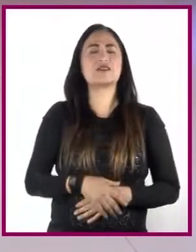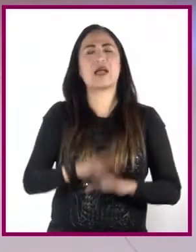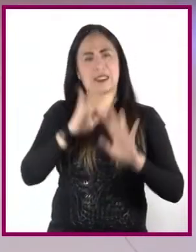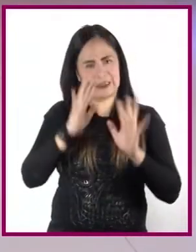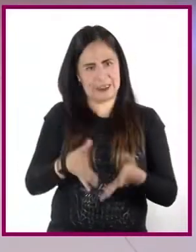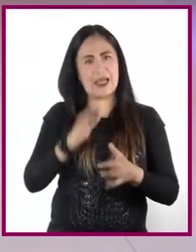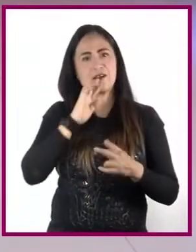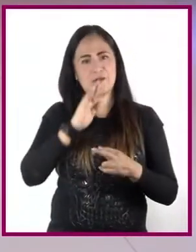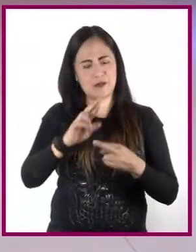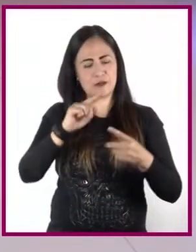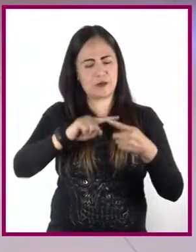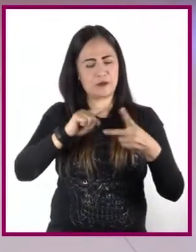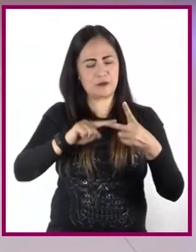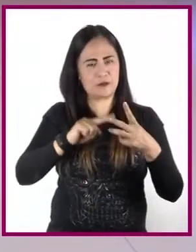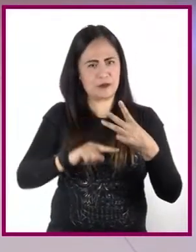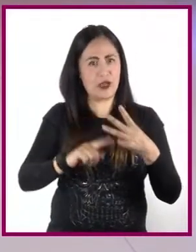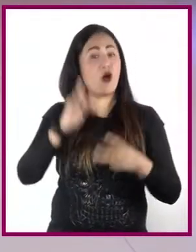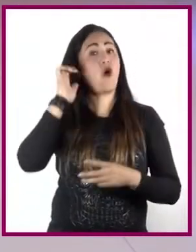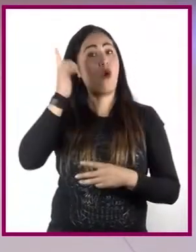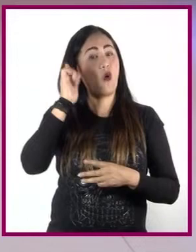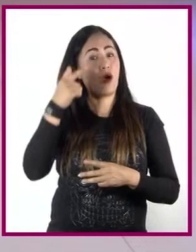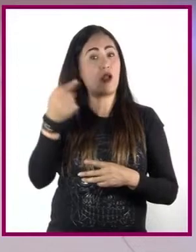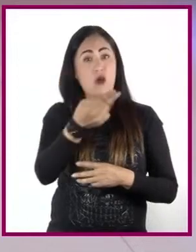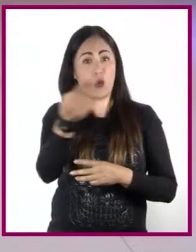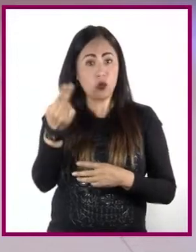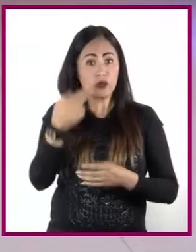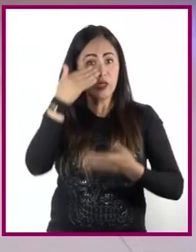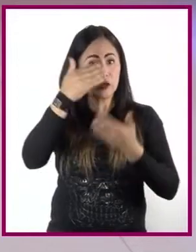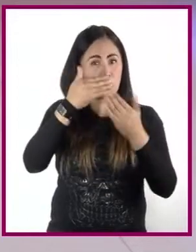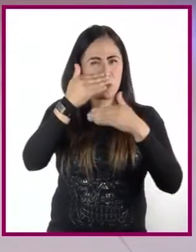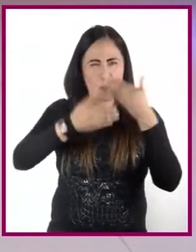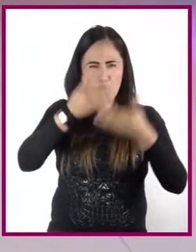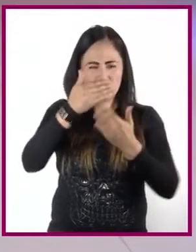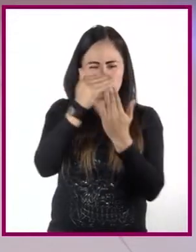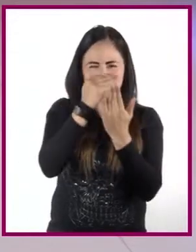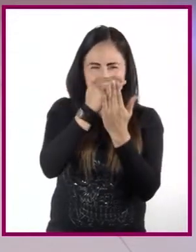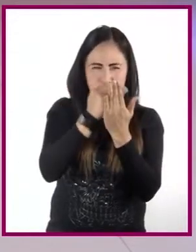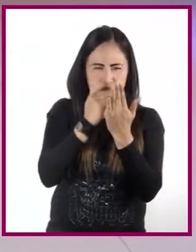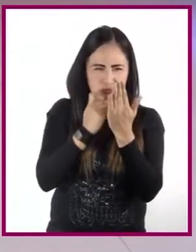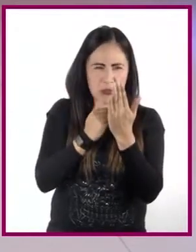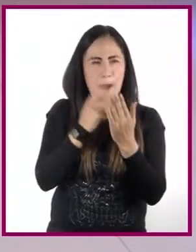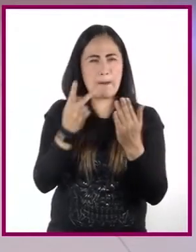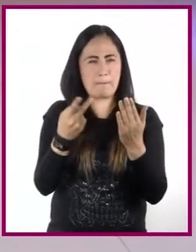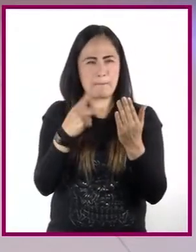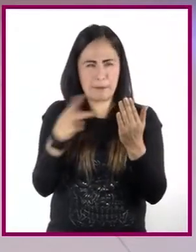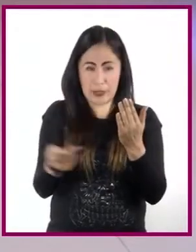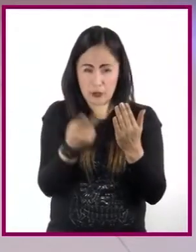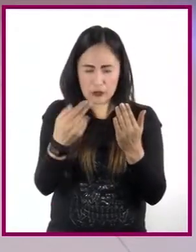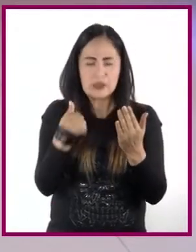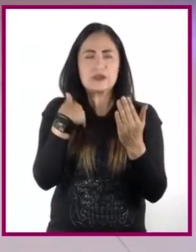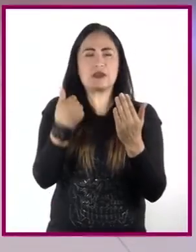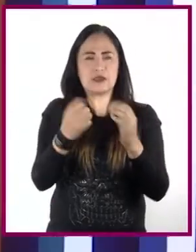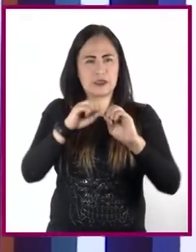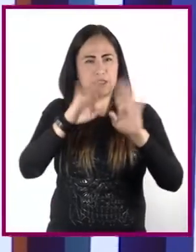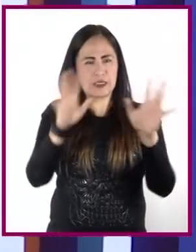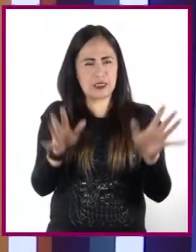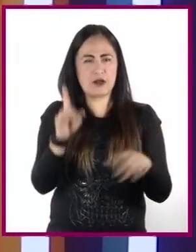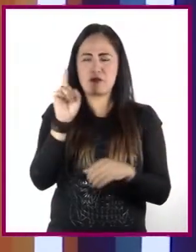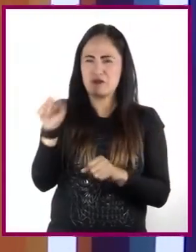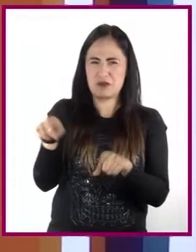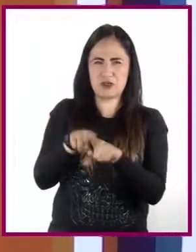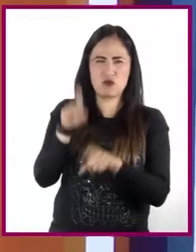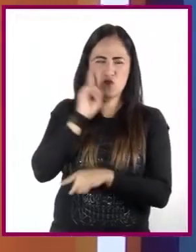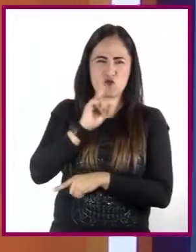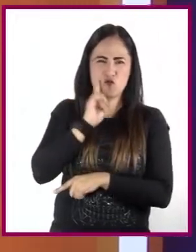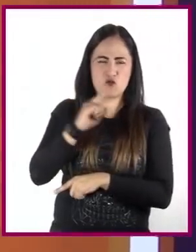resuelto. Esperemos que el proceso de solución y las preguntas haya quedado claro, sobre todo para Hazy.